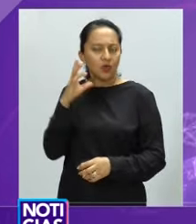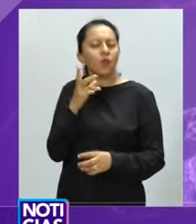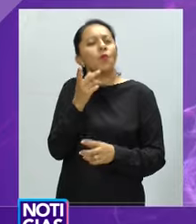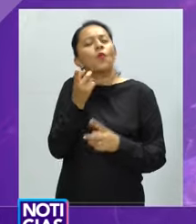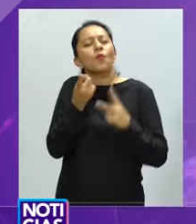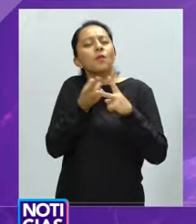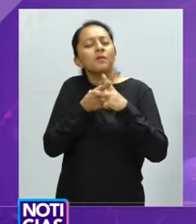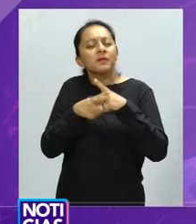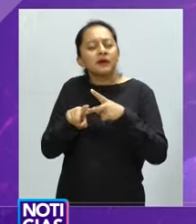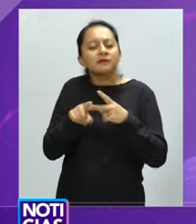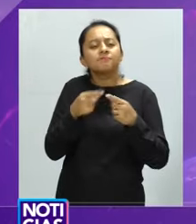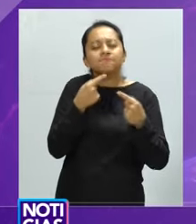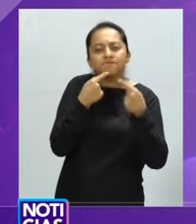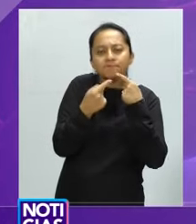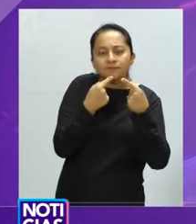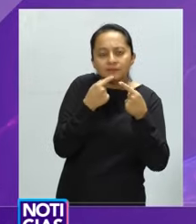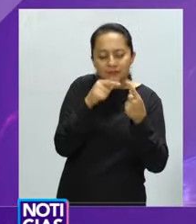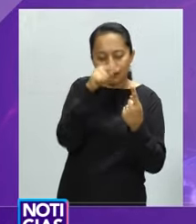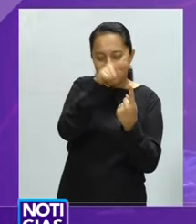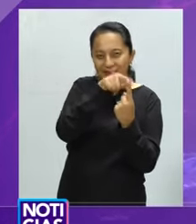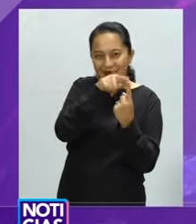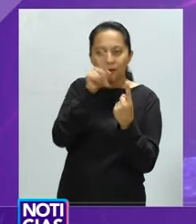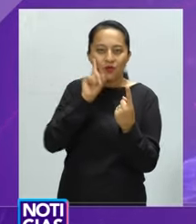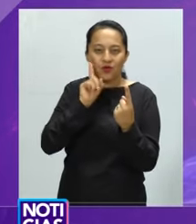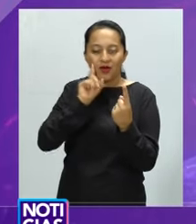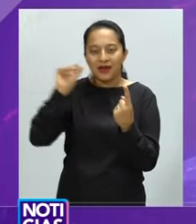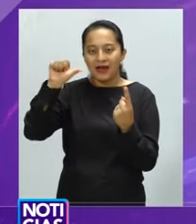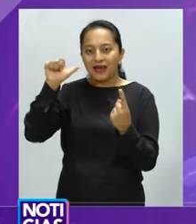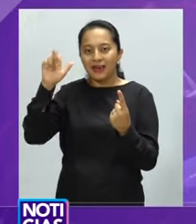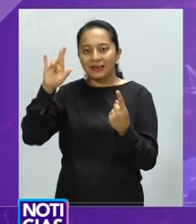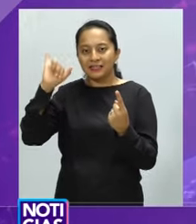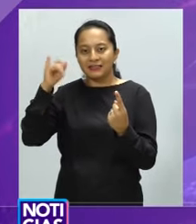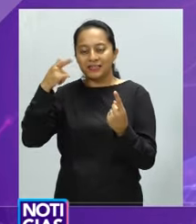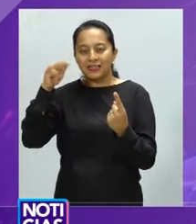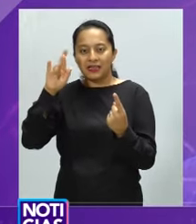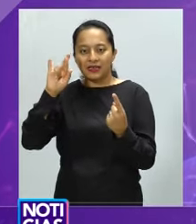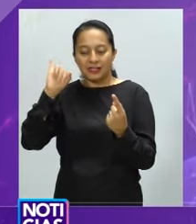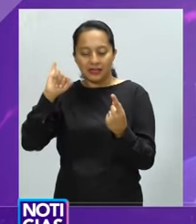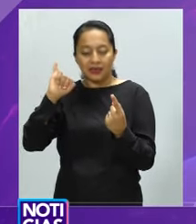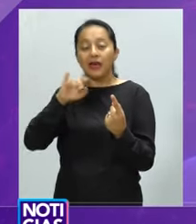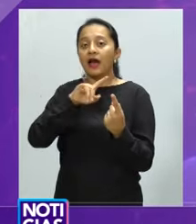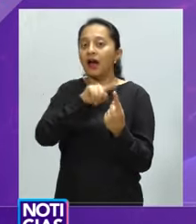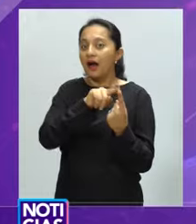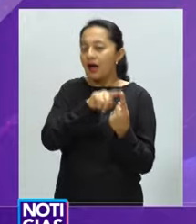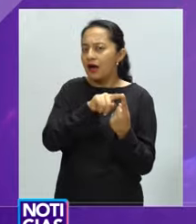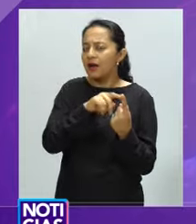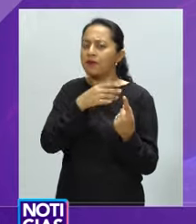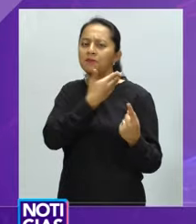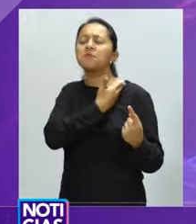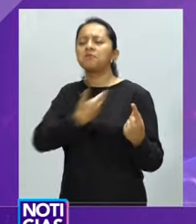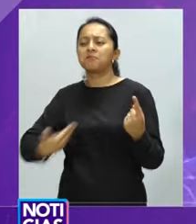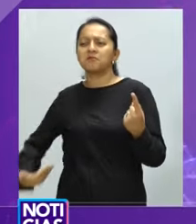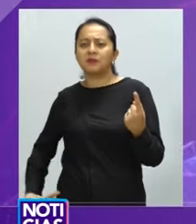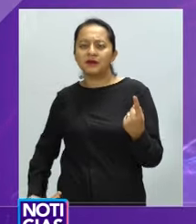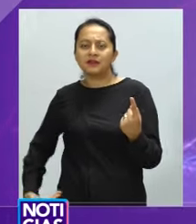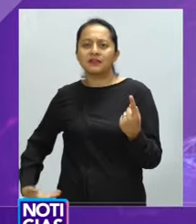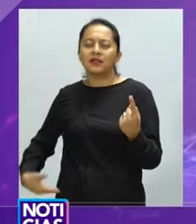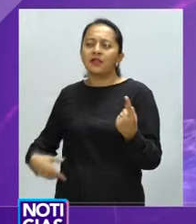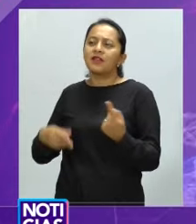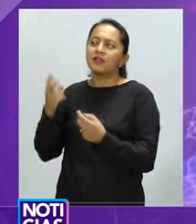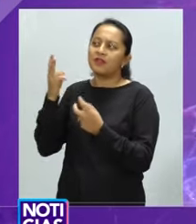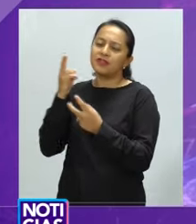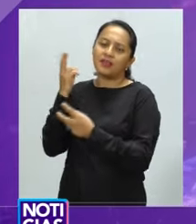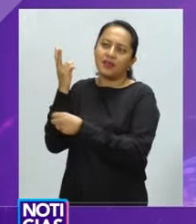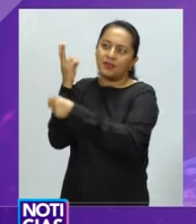Aristegui Flores brindó su punto de vista respecto a la invitación a nuestro país que realizó Enrique Peña Nieto hacia el republicano